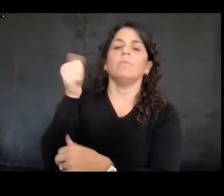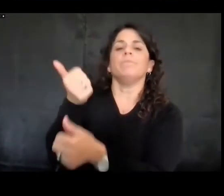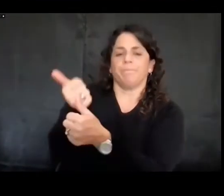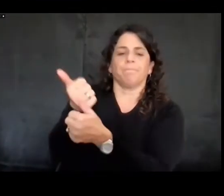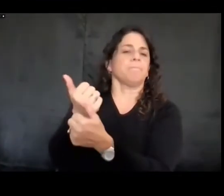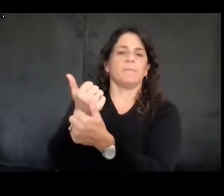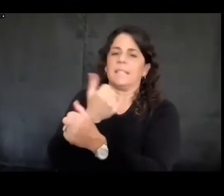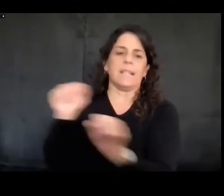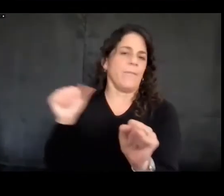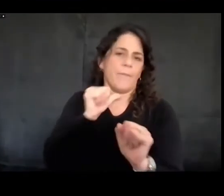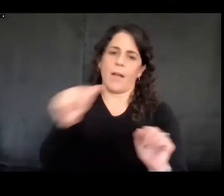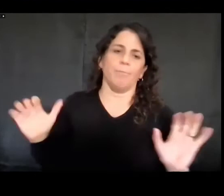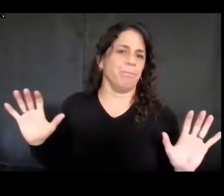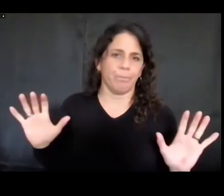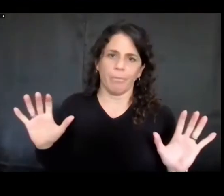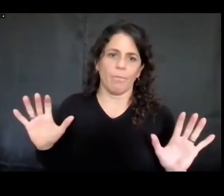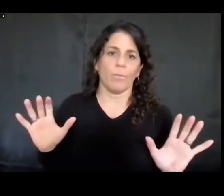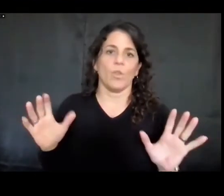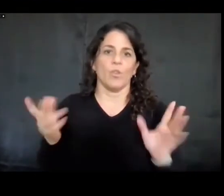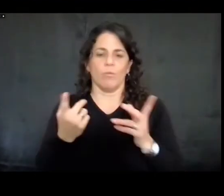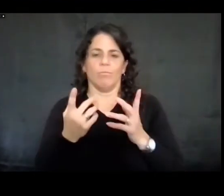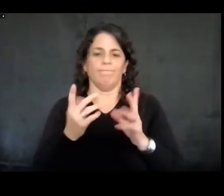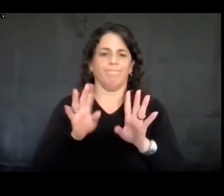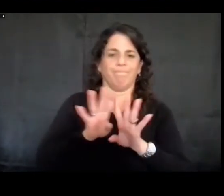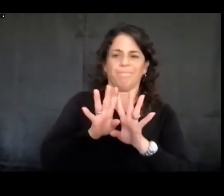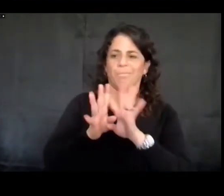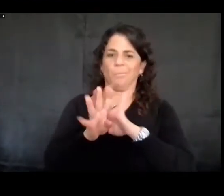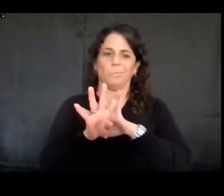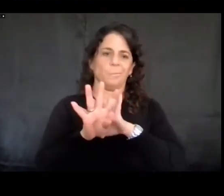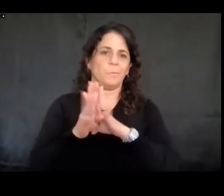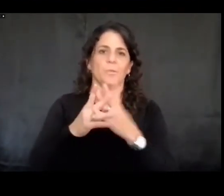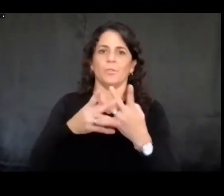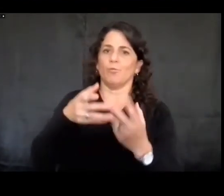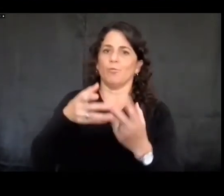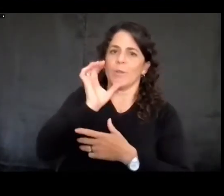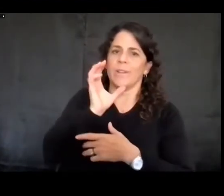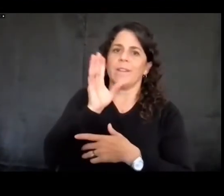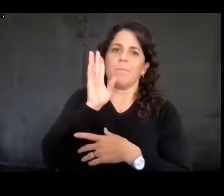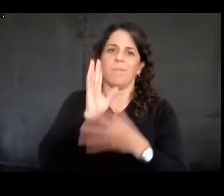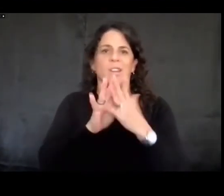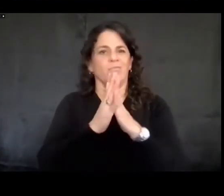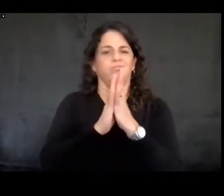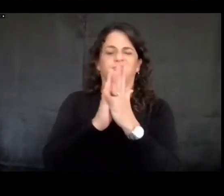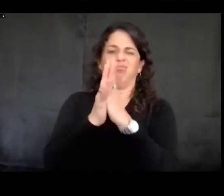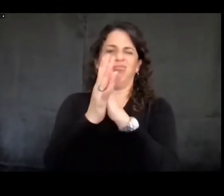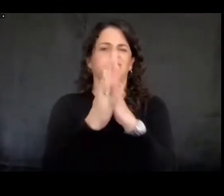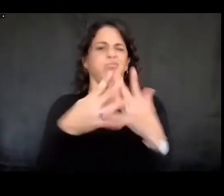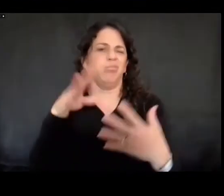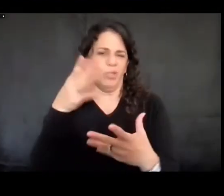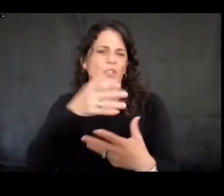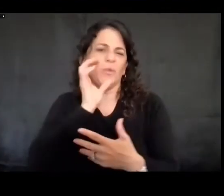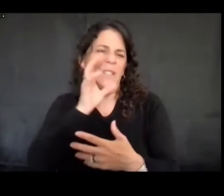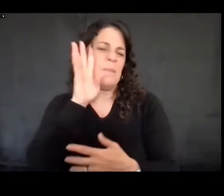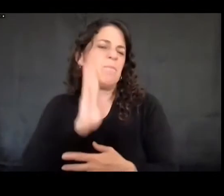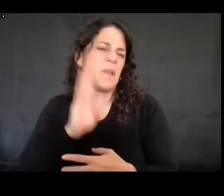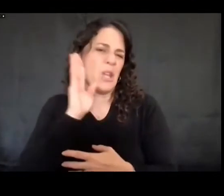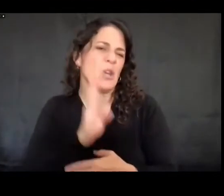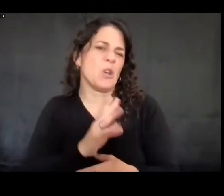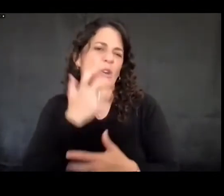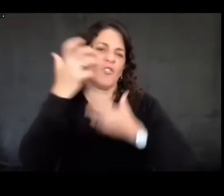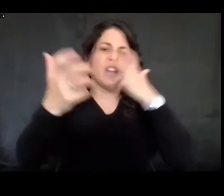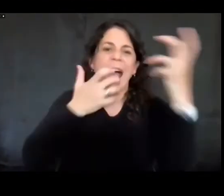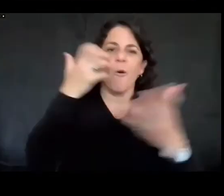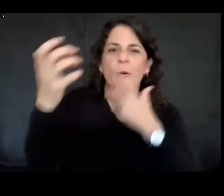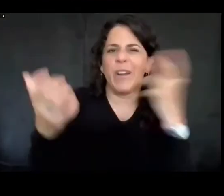son muy inseguros está hombro a hombro tomando una cerveza gritando por su